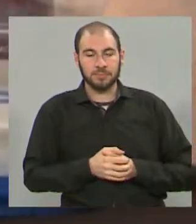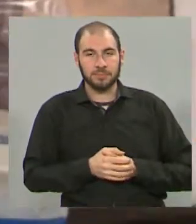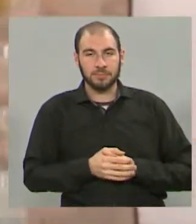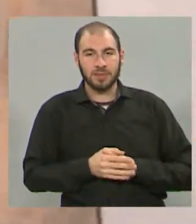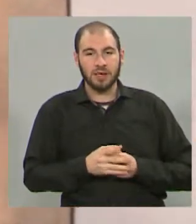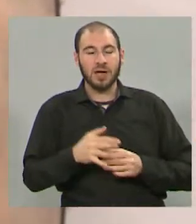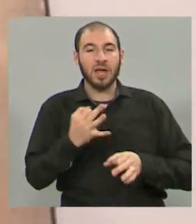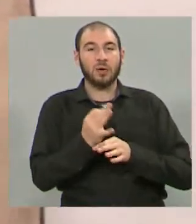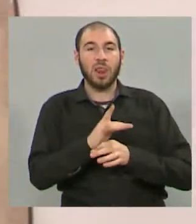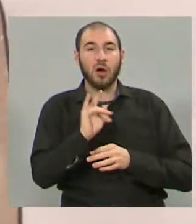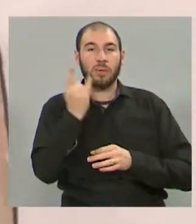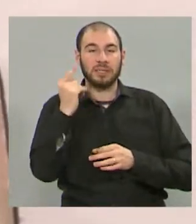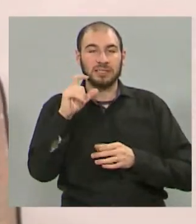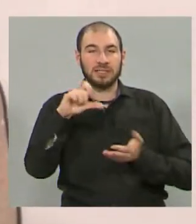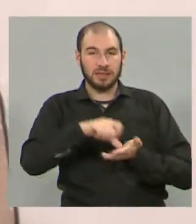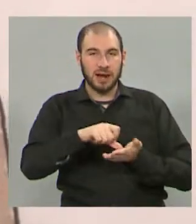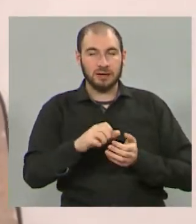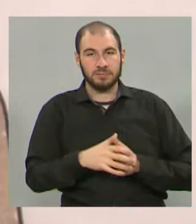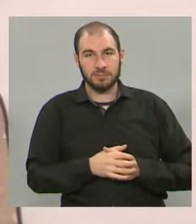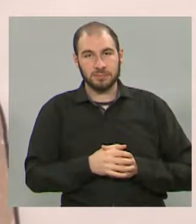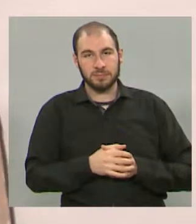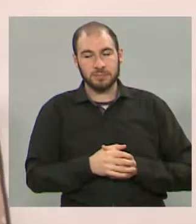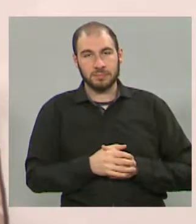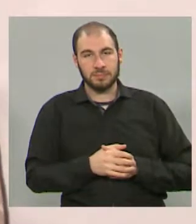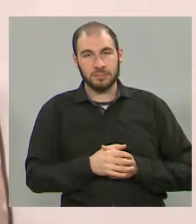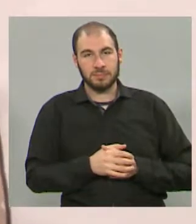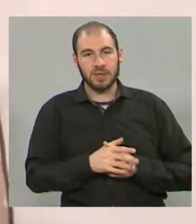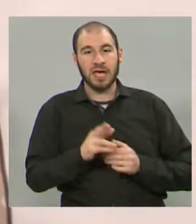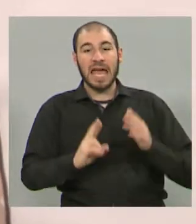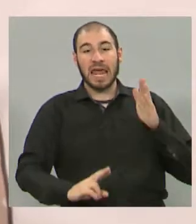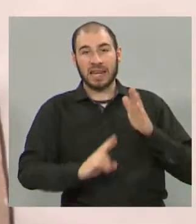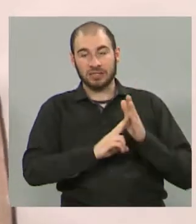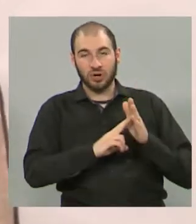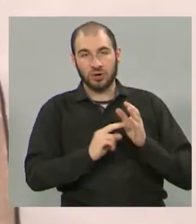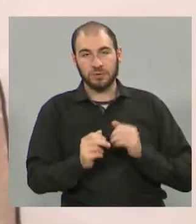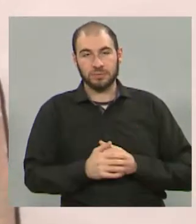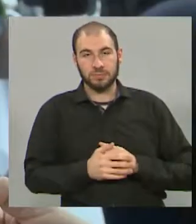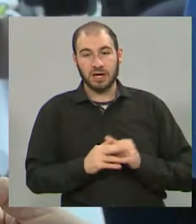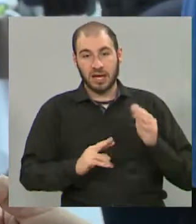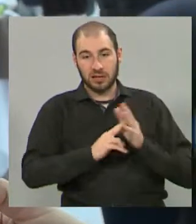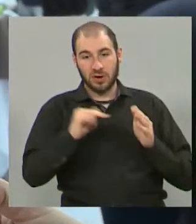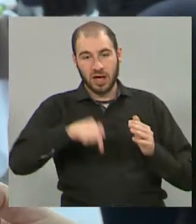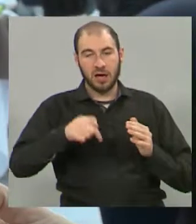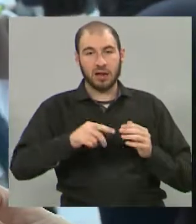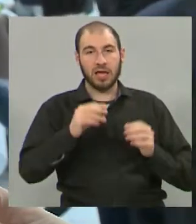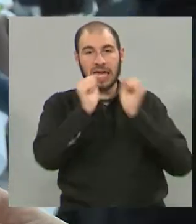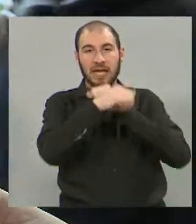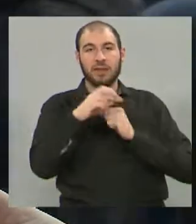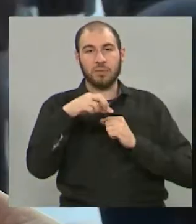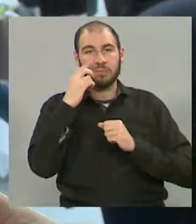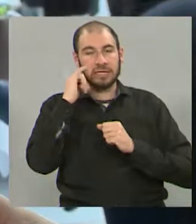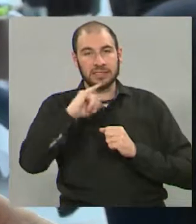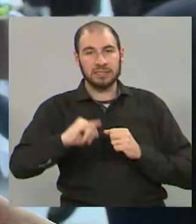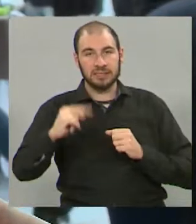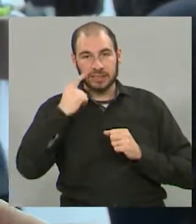en el colegio universitario central el rector nuestro nuestro rector actual del ingeniero peace y es